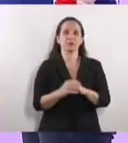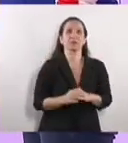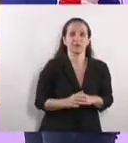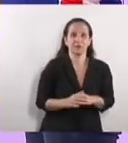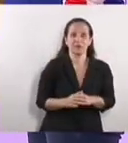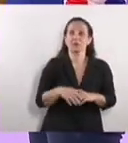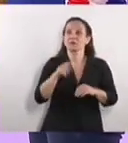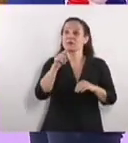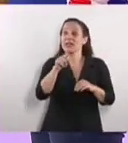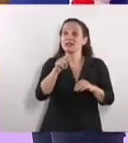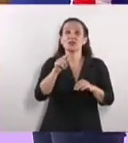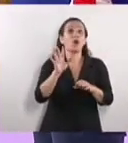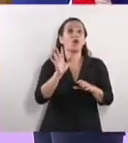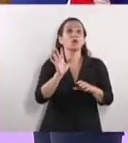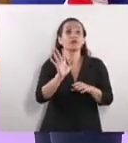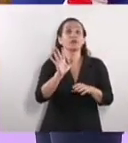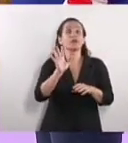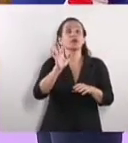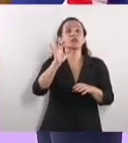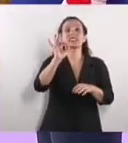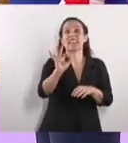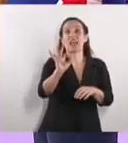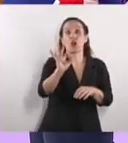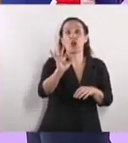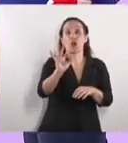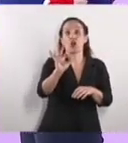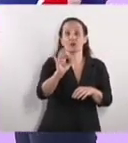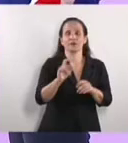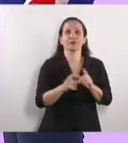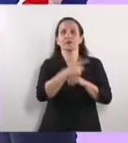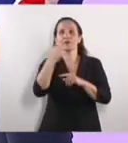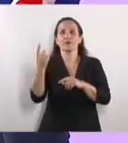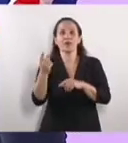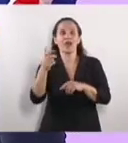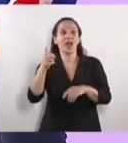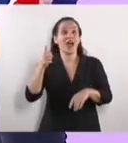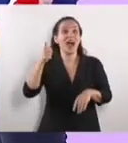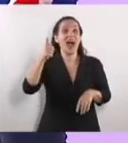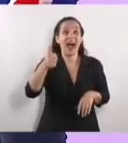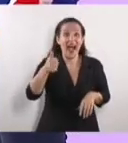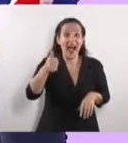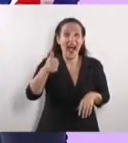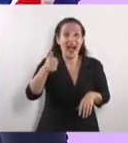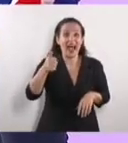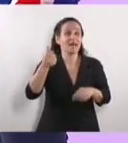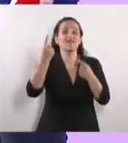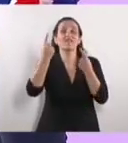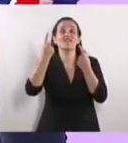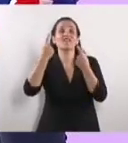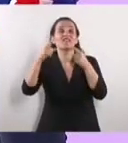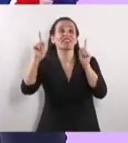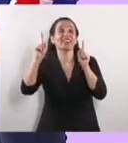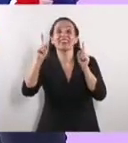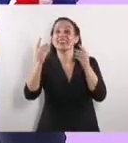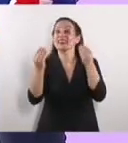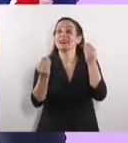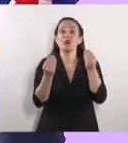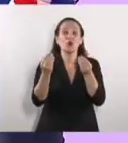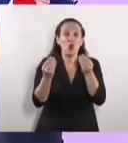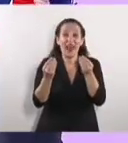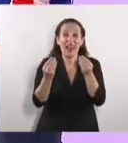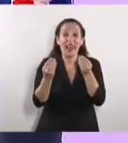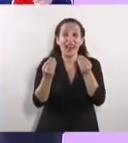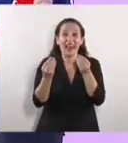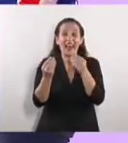vamos a decir que es el grupo 0. ¿Sí? El grupo A, por ejemplo, va a estar diferenciado con el grupo 0 en que va a